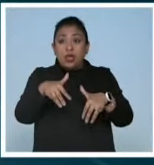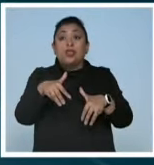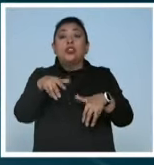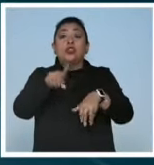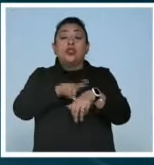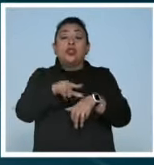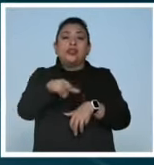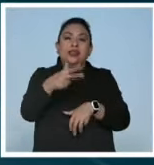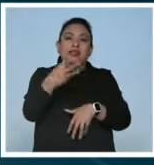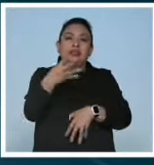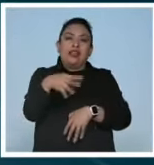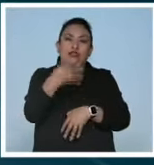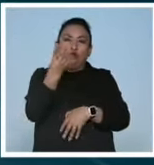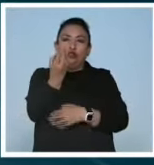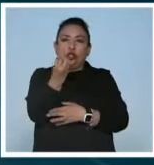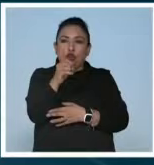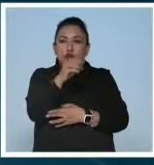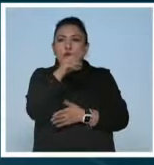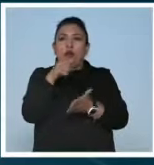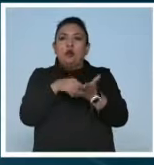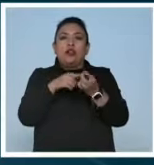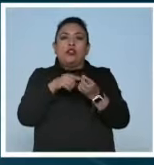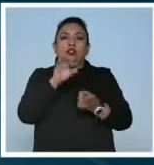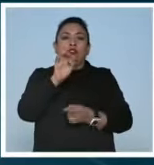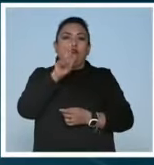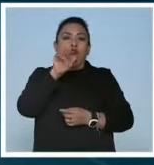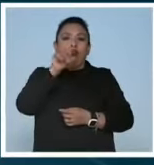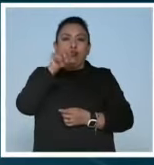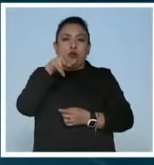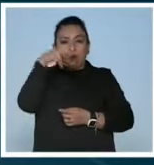el 13 y 14 de octubre en el Frontón México.